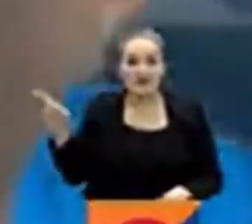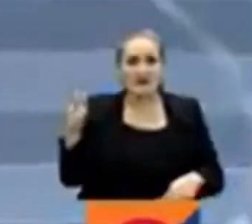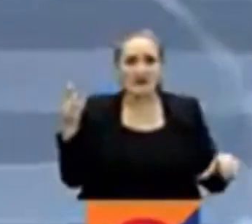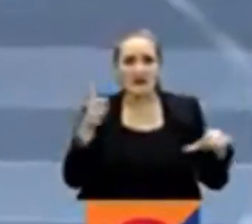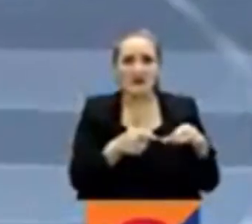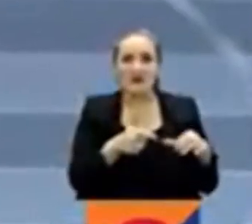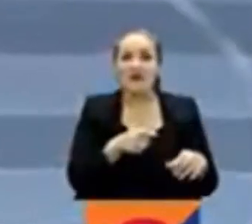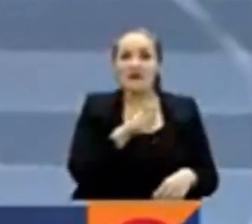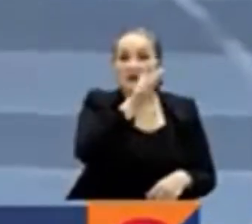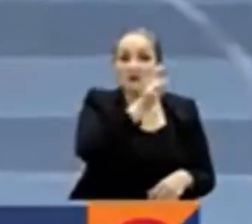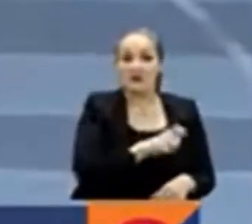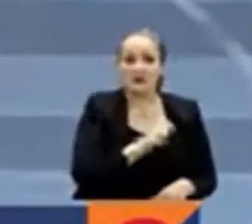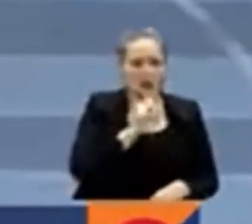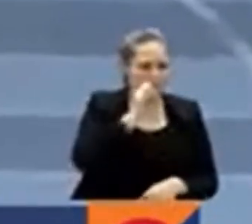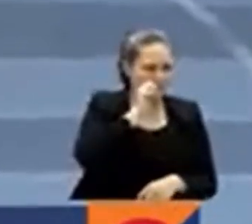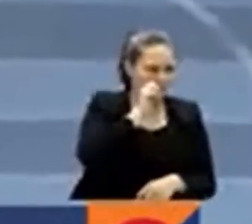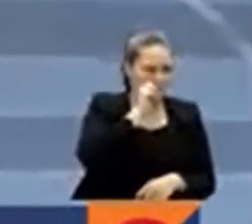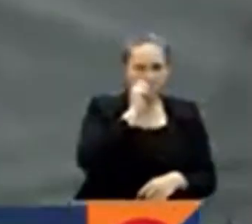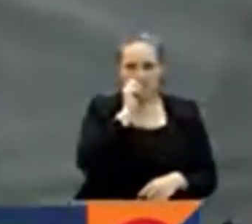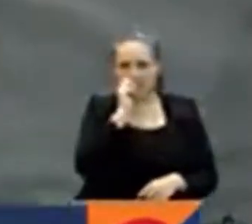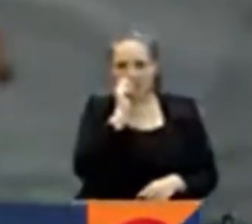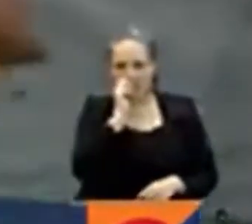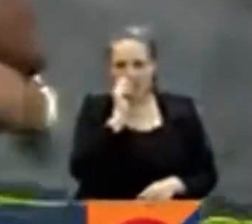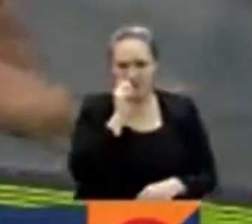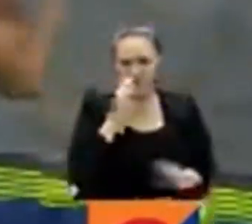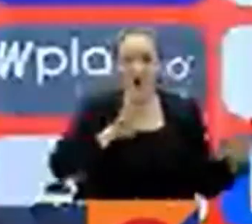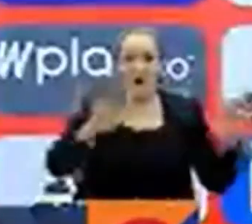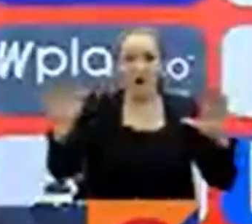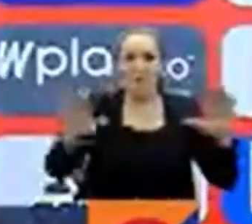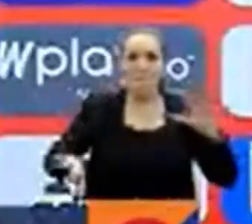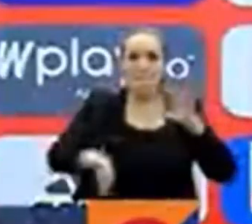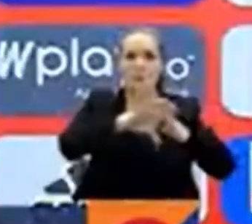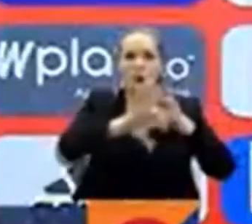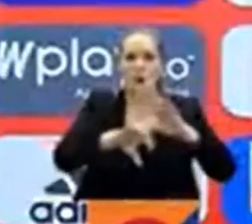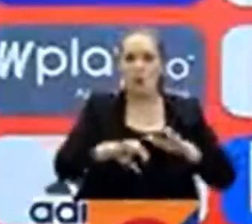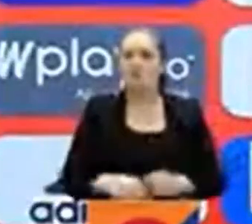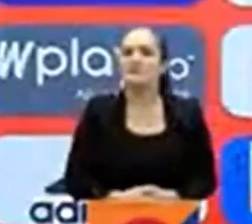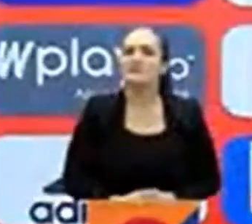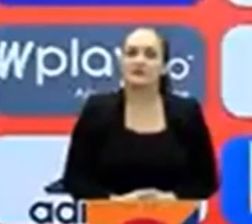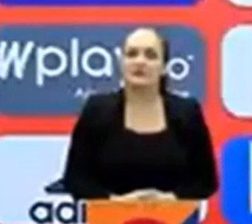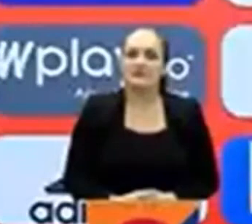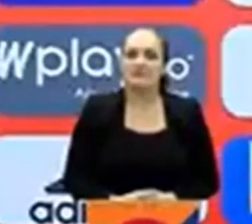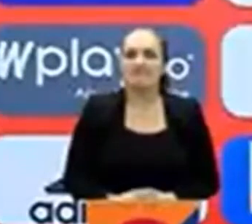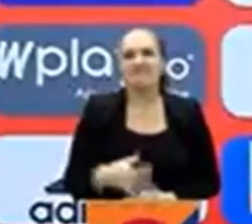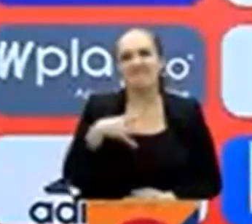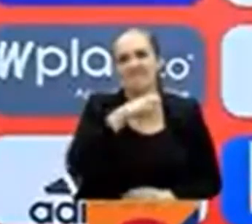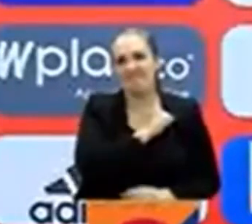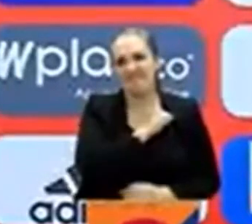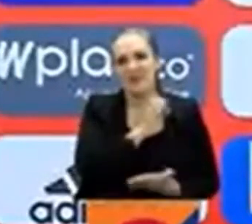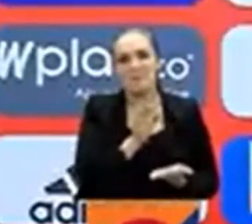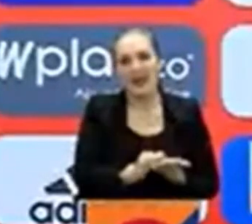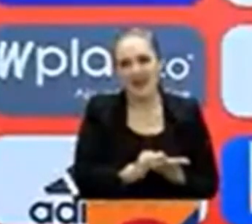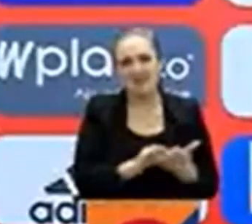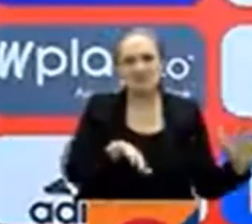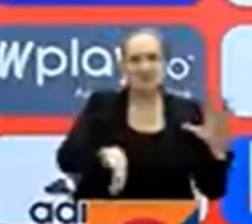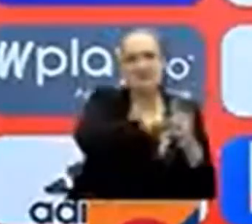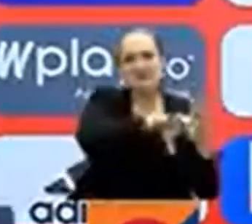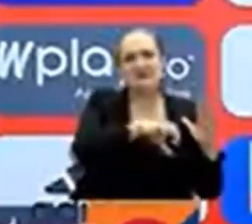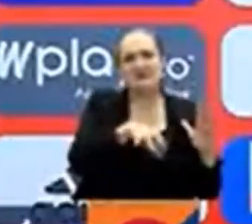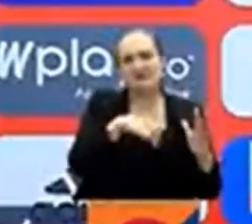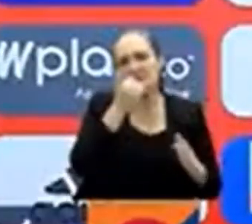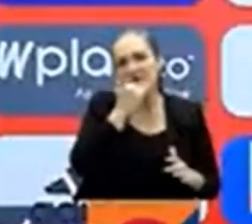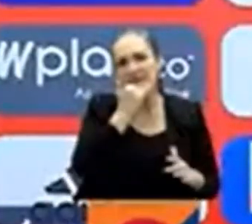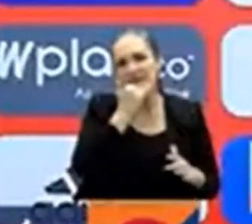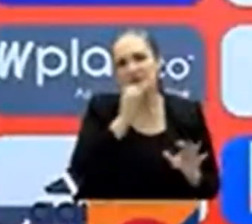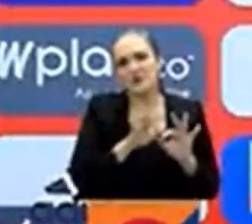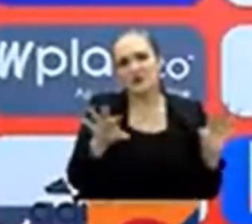Ramiro Sánchez ser villano porque le atajó penal a su ídolo. Tuvimos la mala fortuna de no acertar un penal y bueno, me parece que